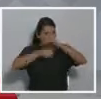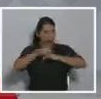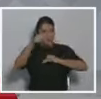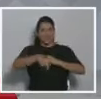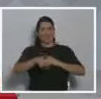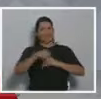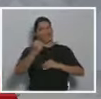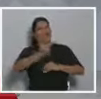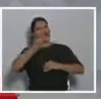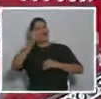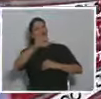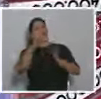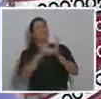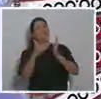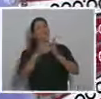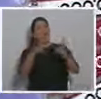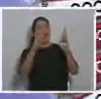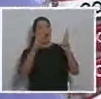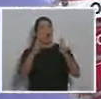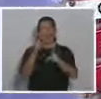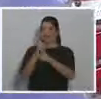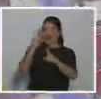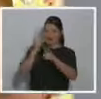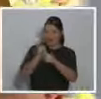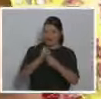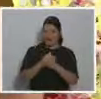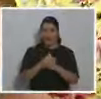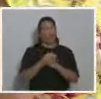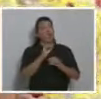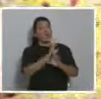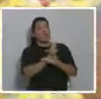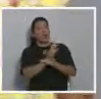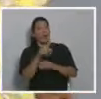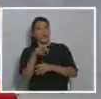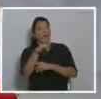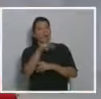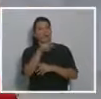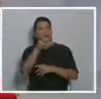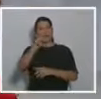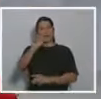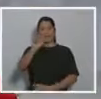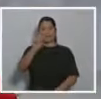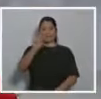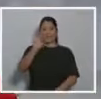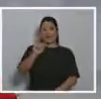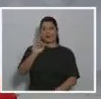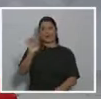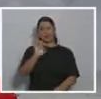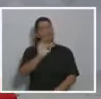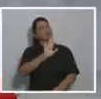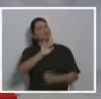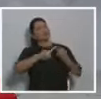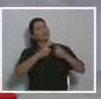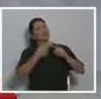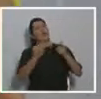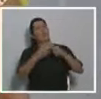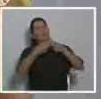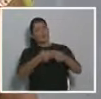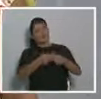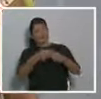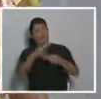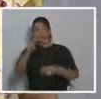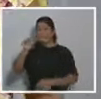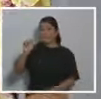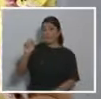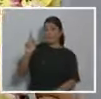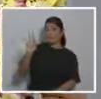10 millones, ojalá. Exactamente. Muy bien, vamos a invitarla a subir. Tengan cuidado ahí a la hora de subir. Doña Marta Eugenia, ¿cómo le dicen a usted los amigos? Doña Marta.